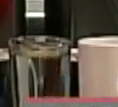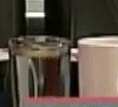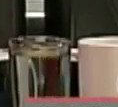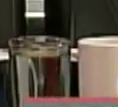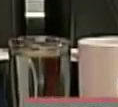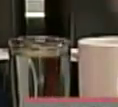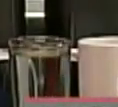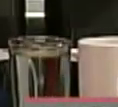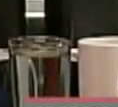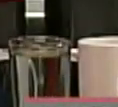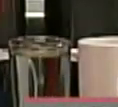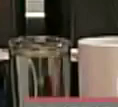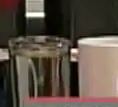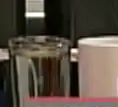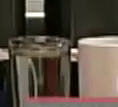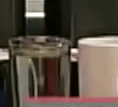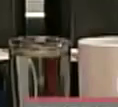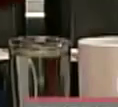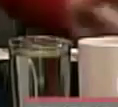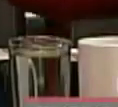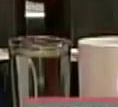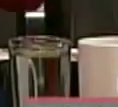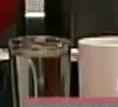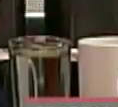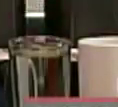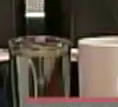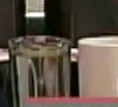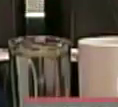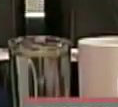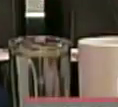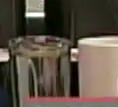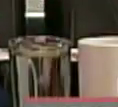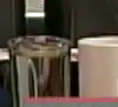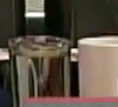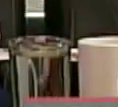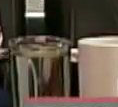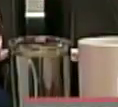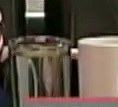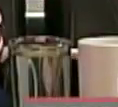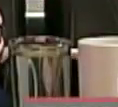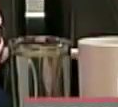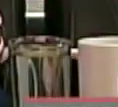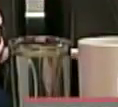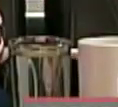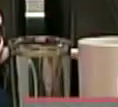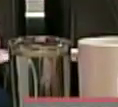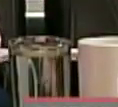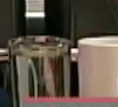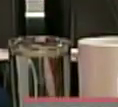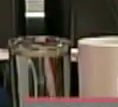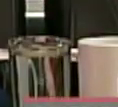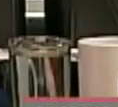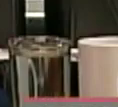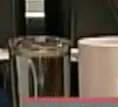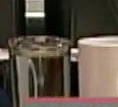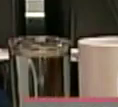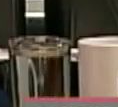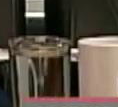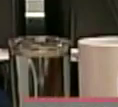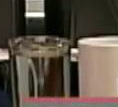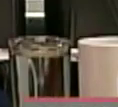los árboles, hay que exportar la madera, hay que plantar otro tipo de cosas, no nos interesa nada. Y estamos hablando